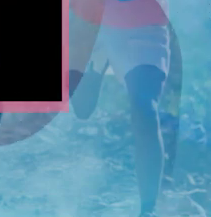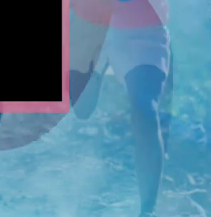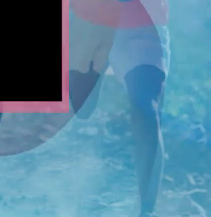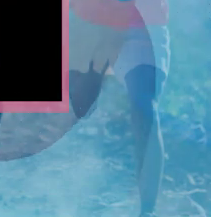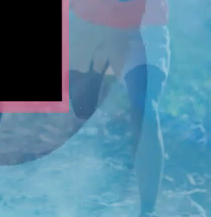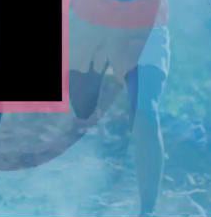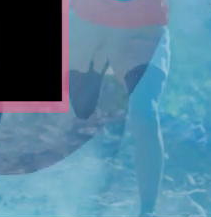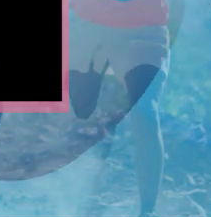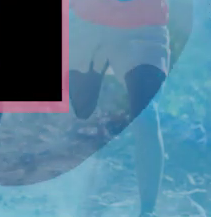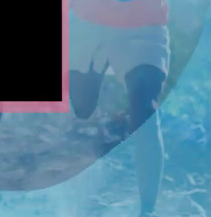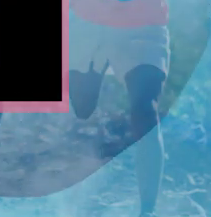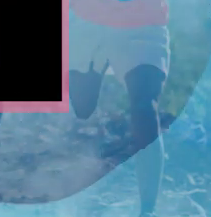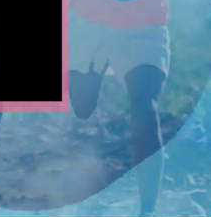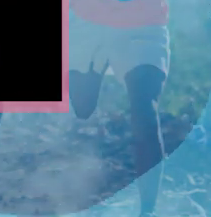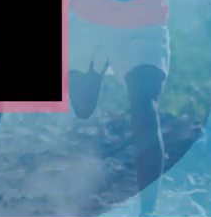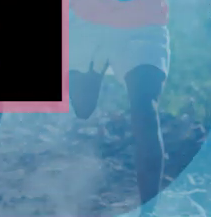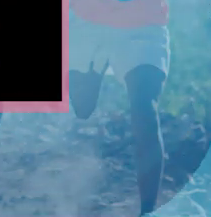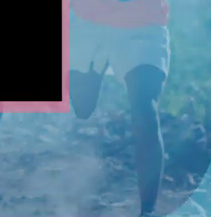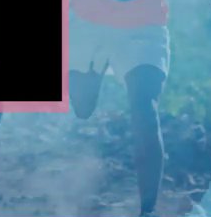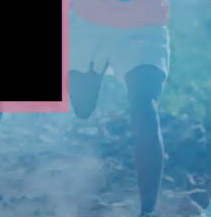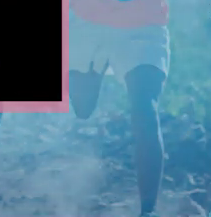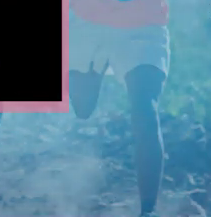¡Ahí está! ¡Ahí va!